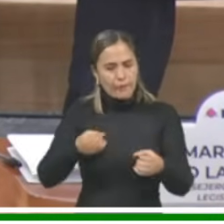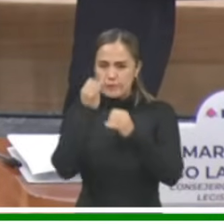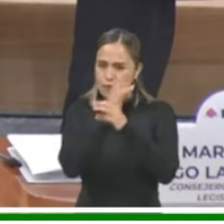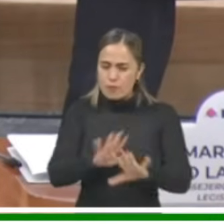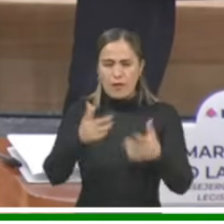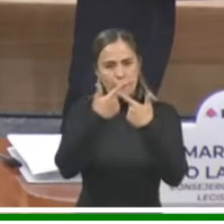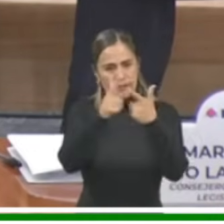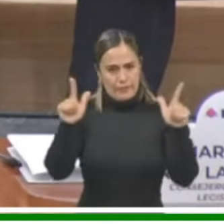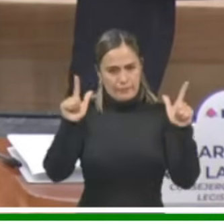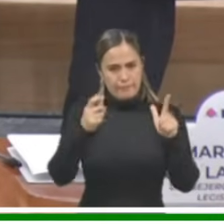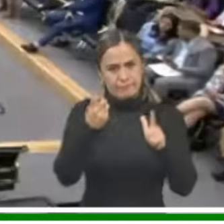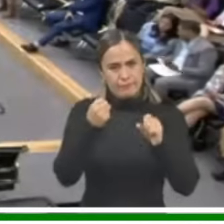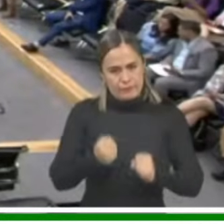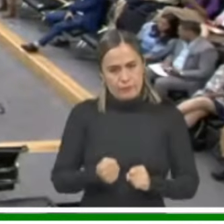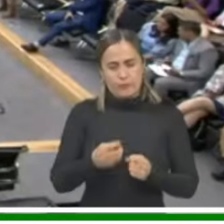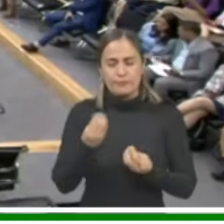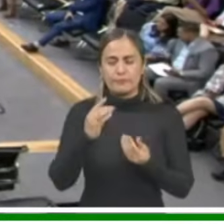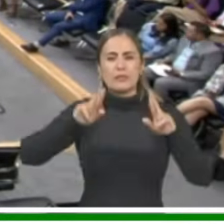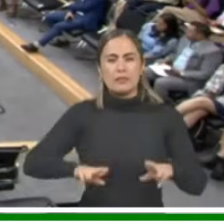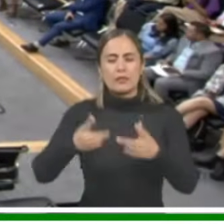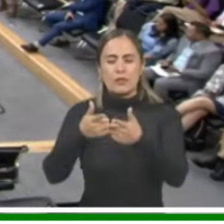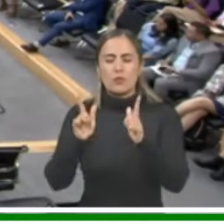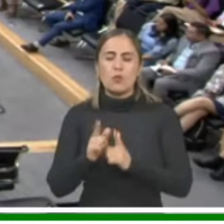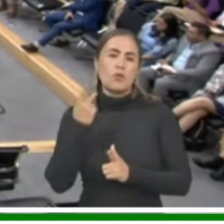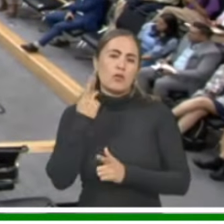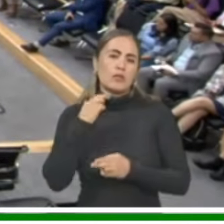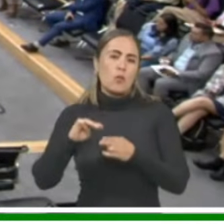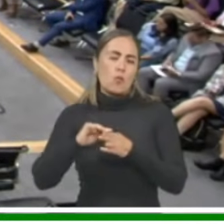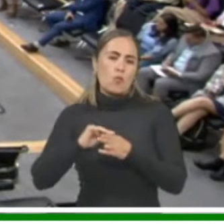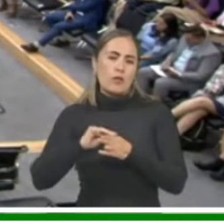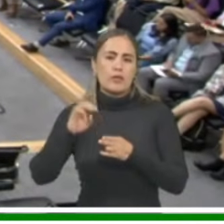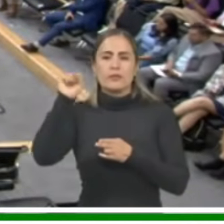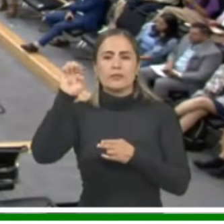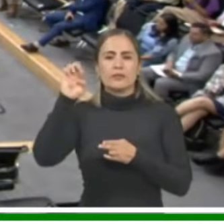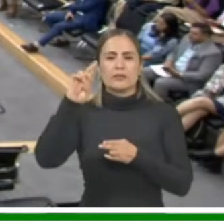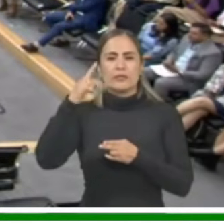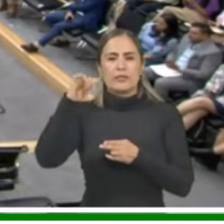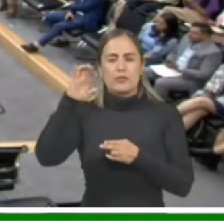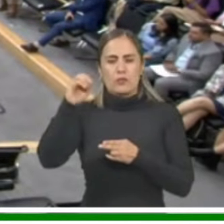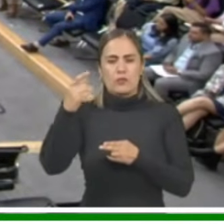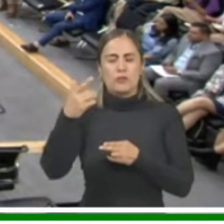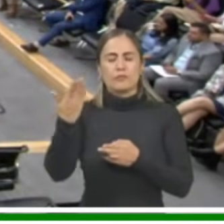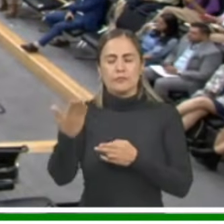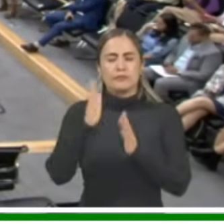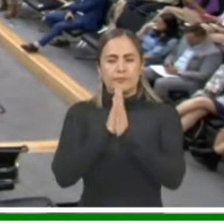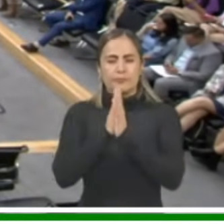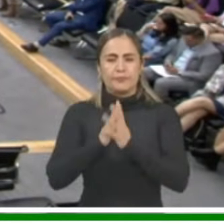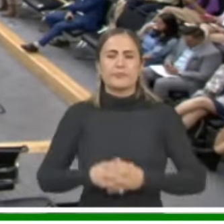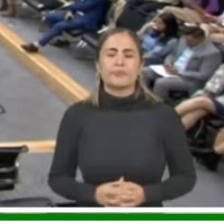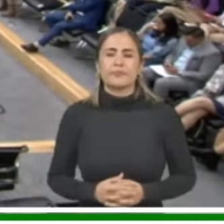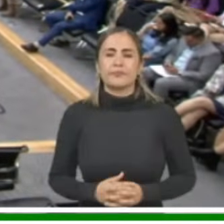Es cuanto, Presidenta. Gracias. Muchísimas gracias, señor representante Morena. Diputado Sergio Gutiérrez Luna, adelante.